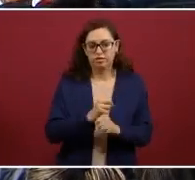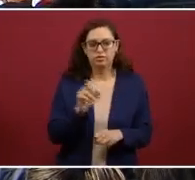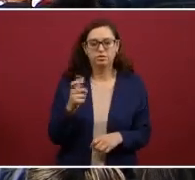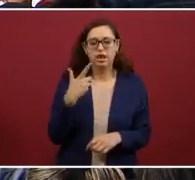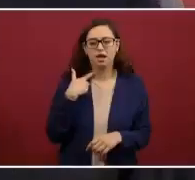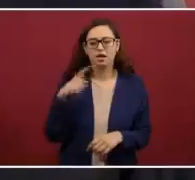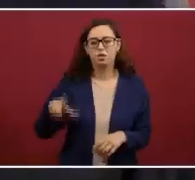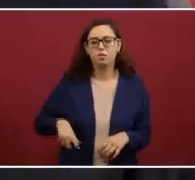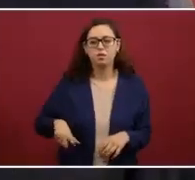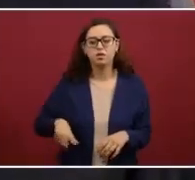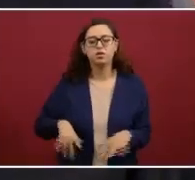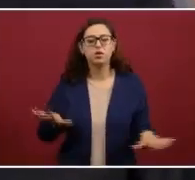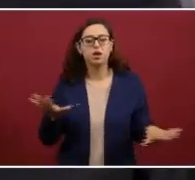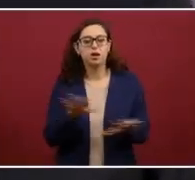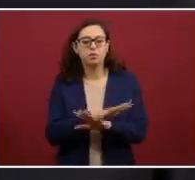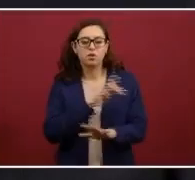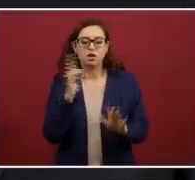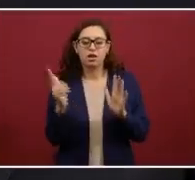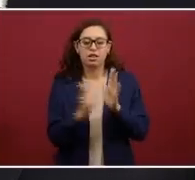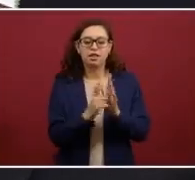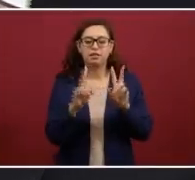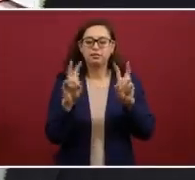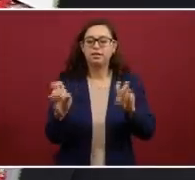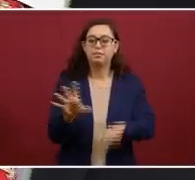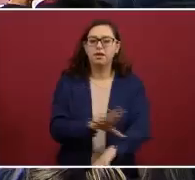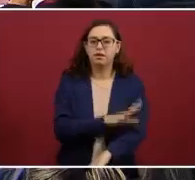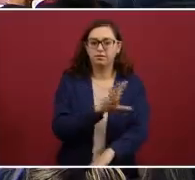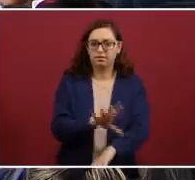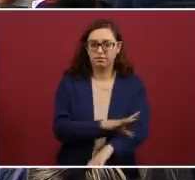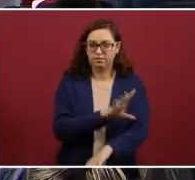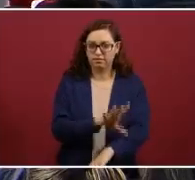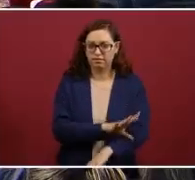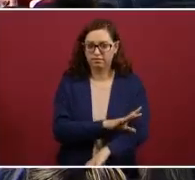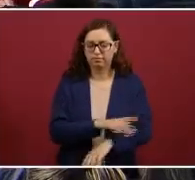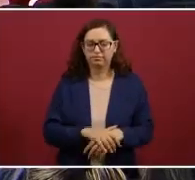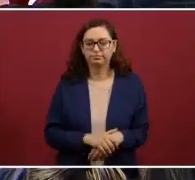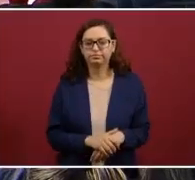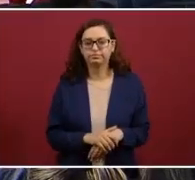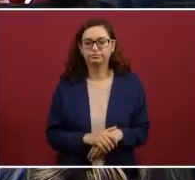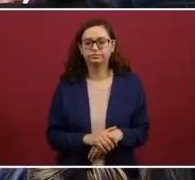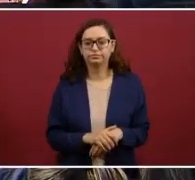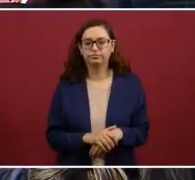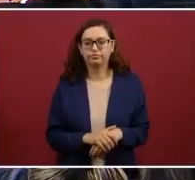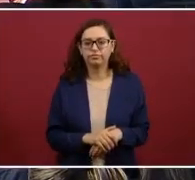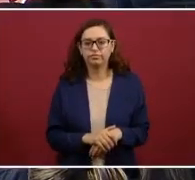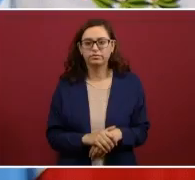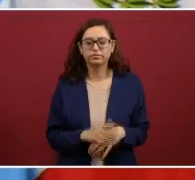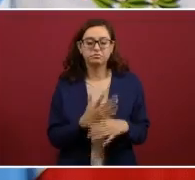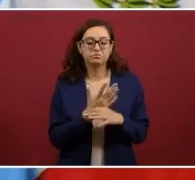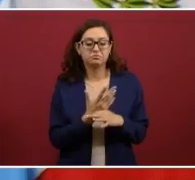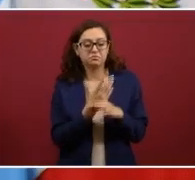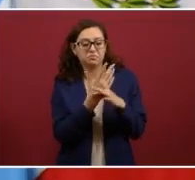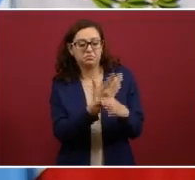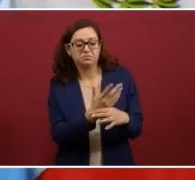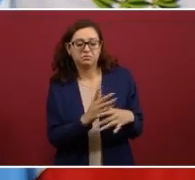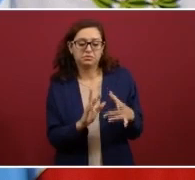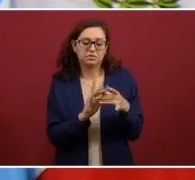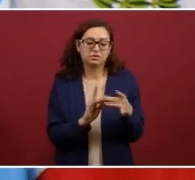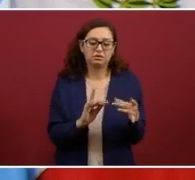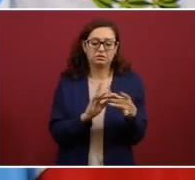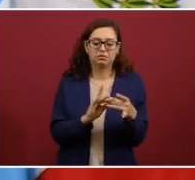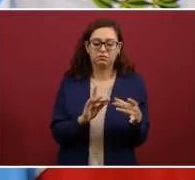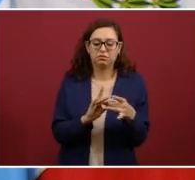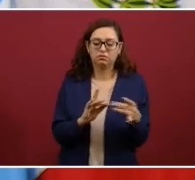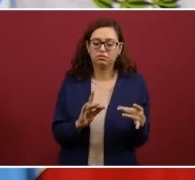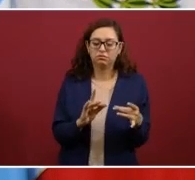se aprobó la reforma energética y se argumentó de